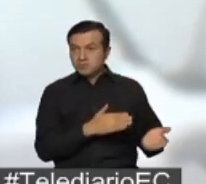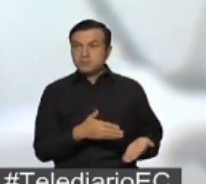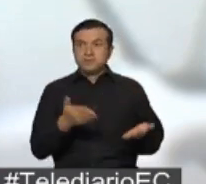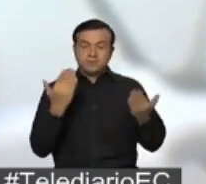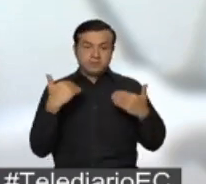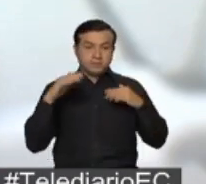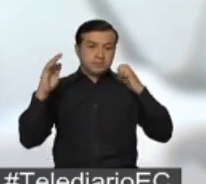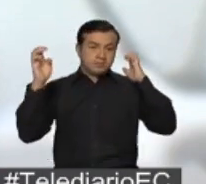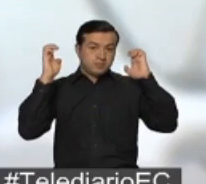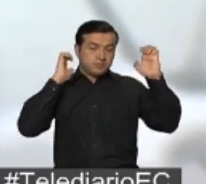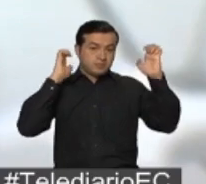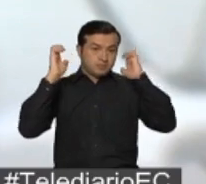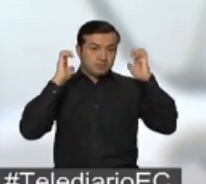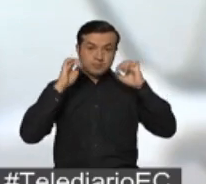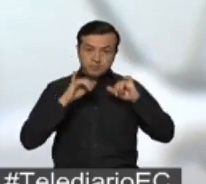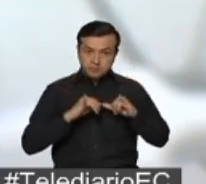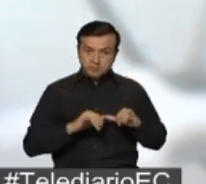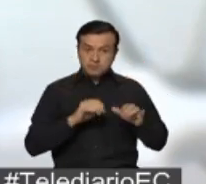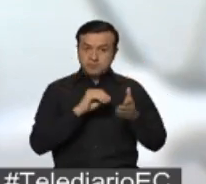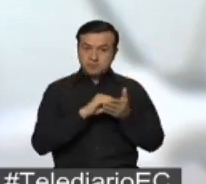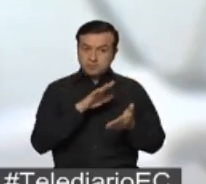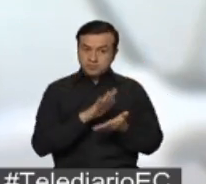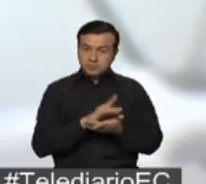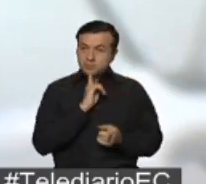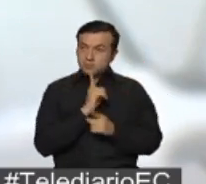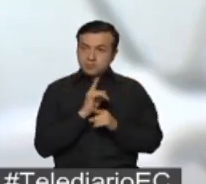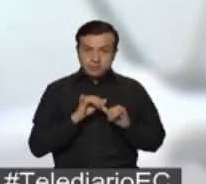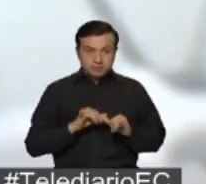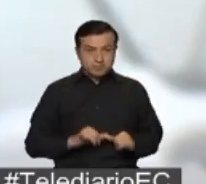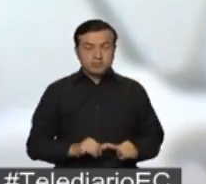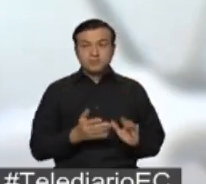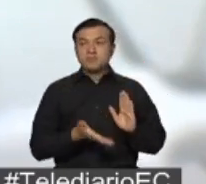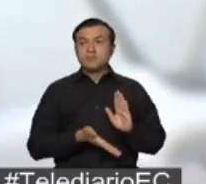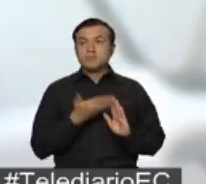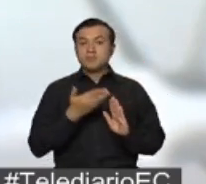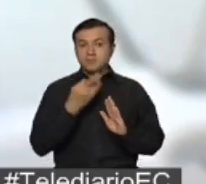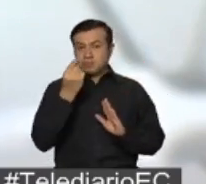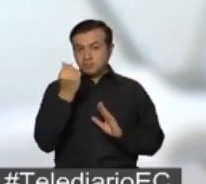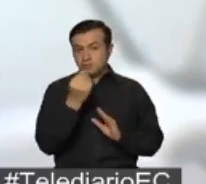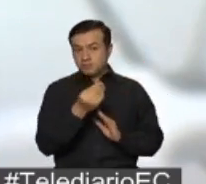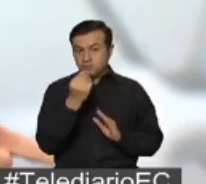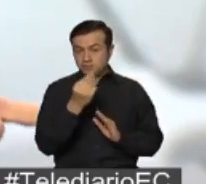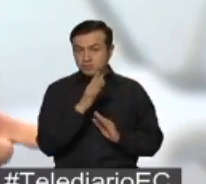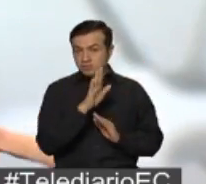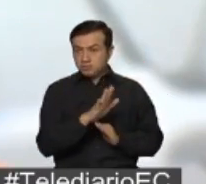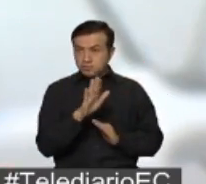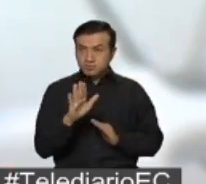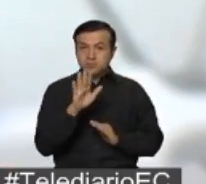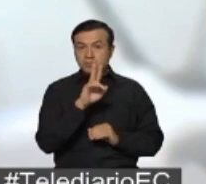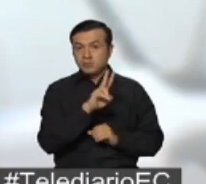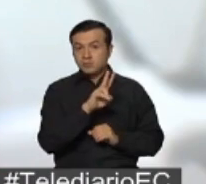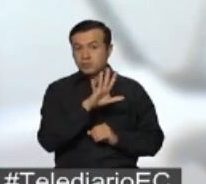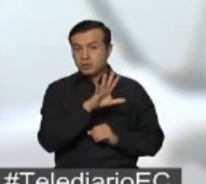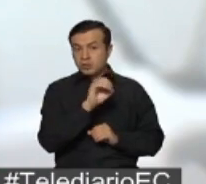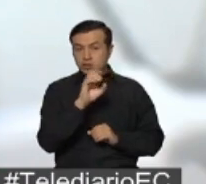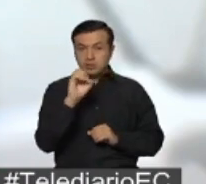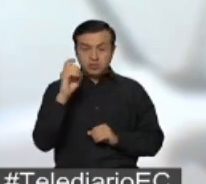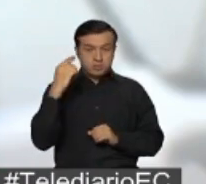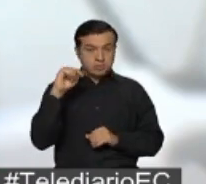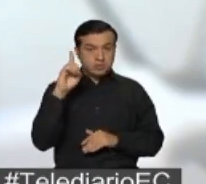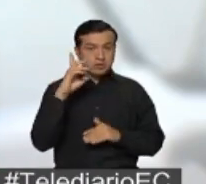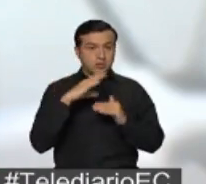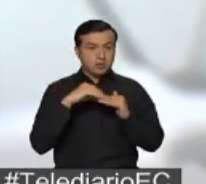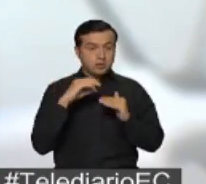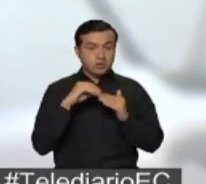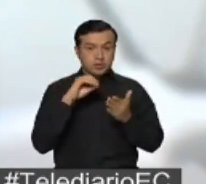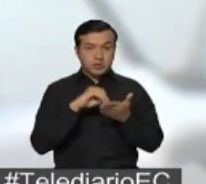estrategia de seguir incrementando y recursos a esos ya más de 500 millones de dólares que se